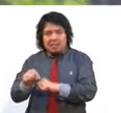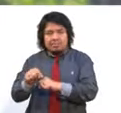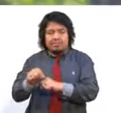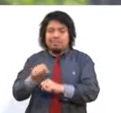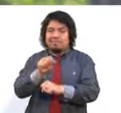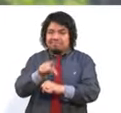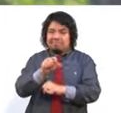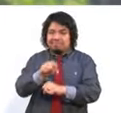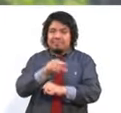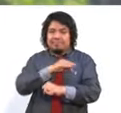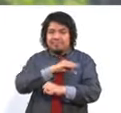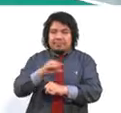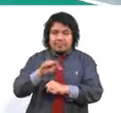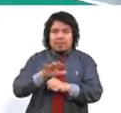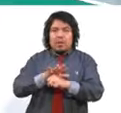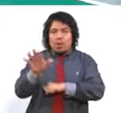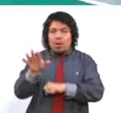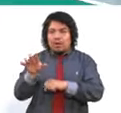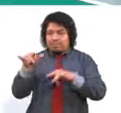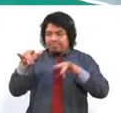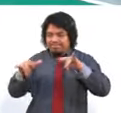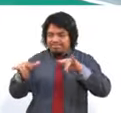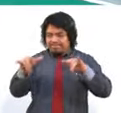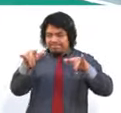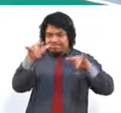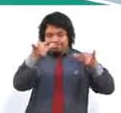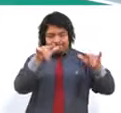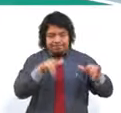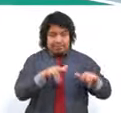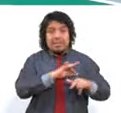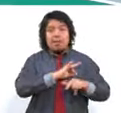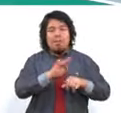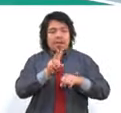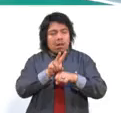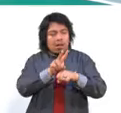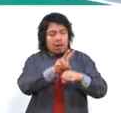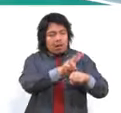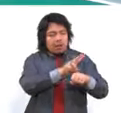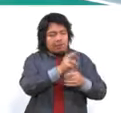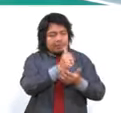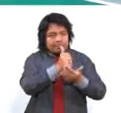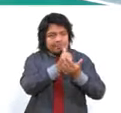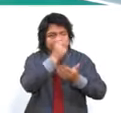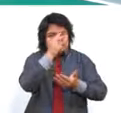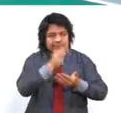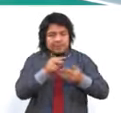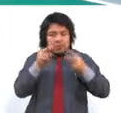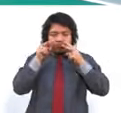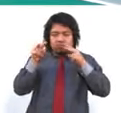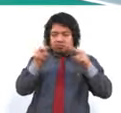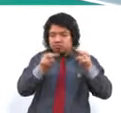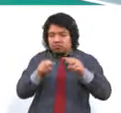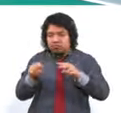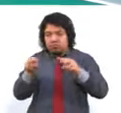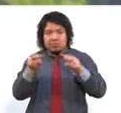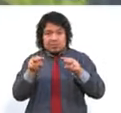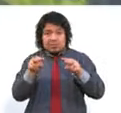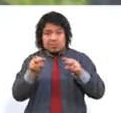la posibilidad de patrullar con estas nuevas tecnologías la ciudad para poder no